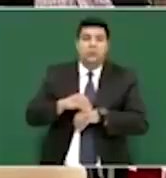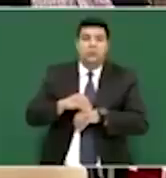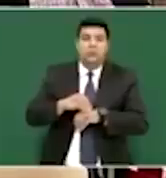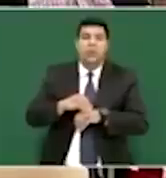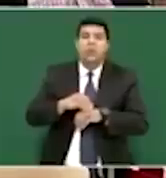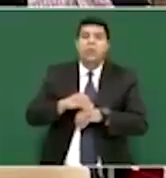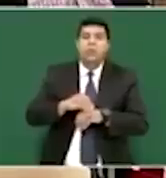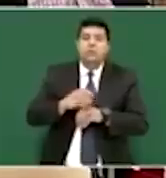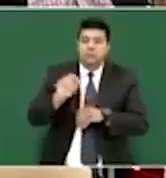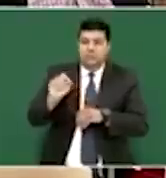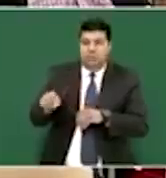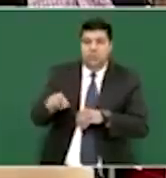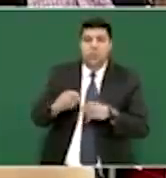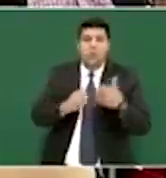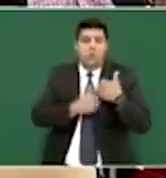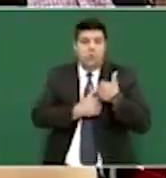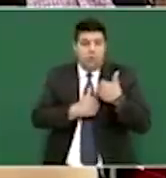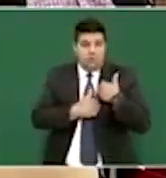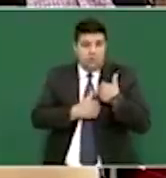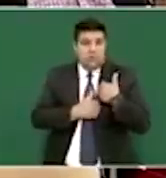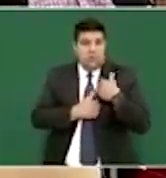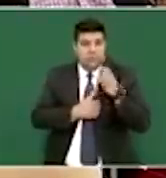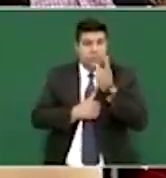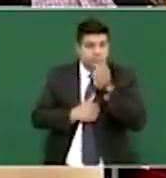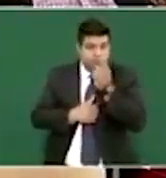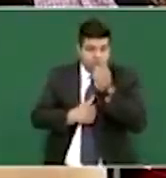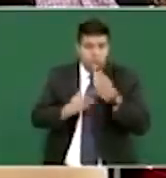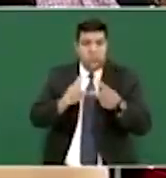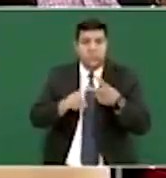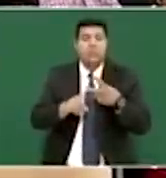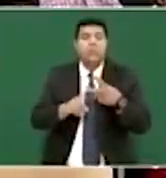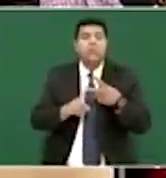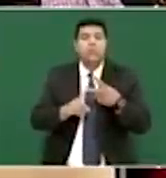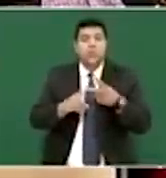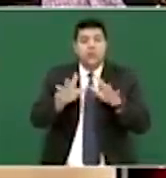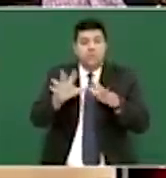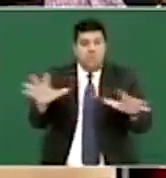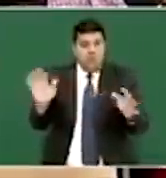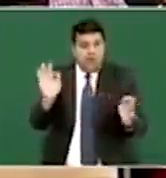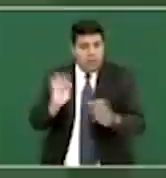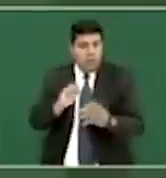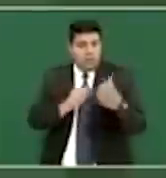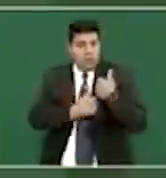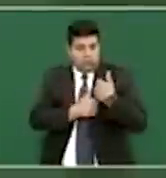a la Policía Militar, a la Policía Naval, a la Policía Federal,